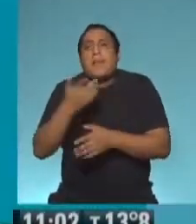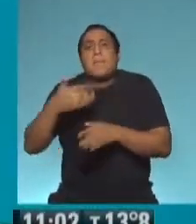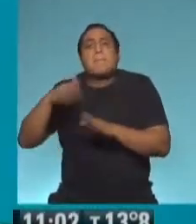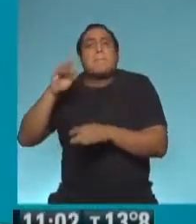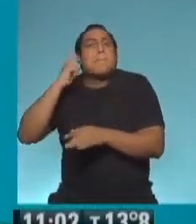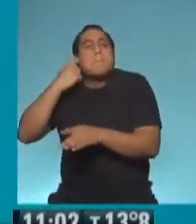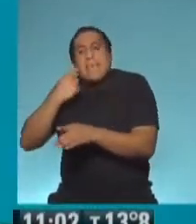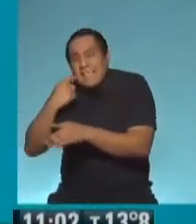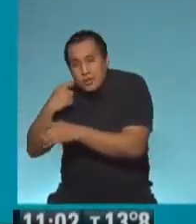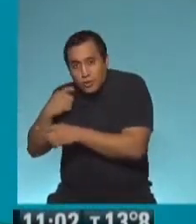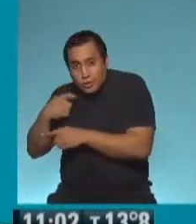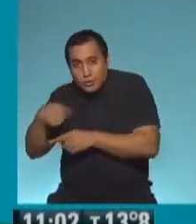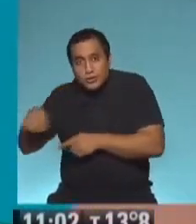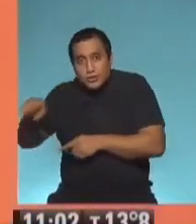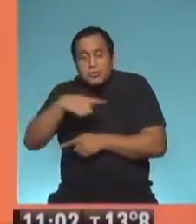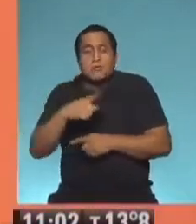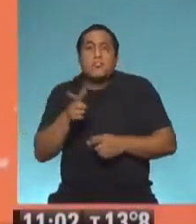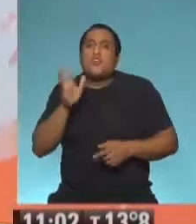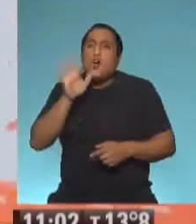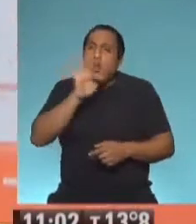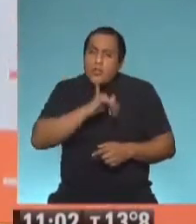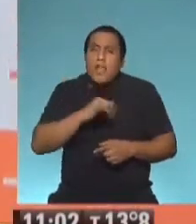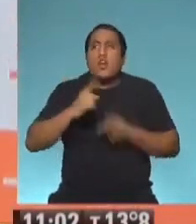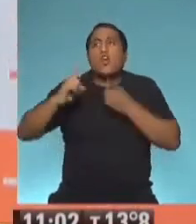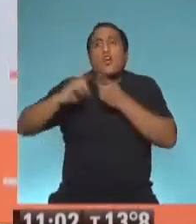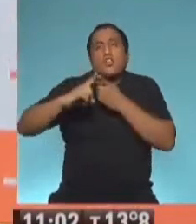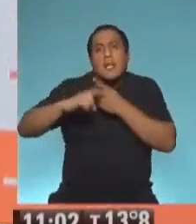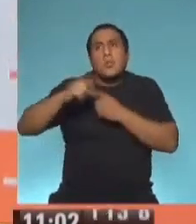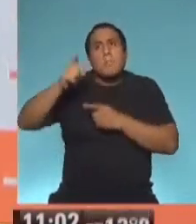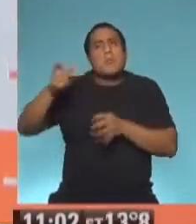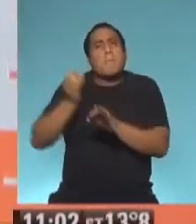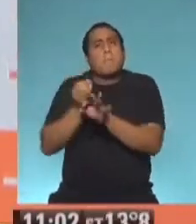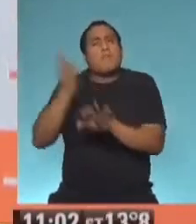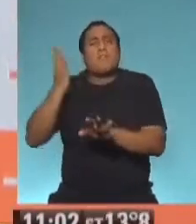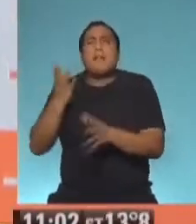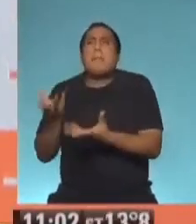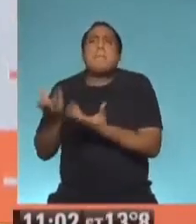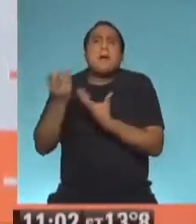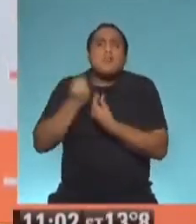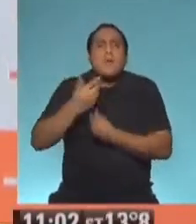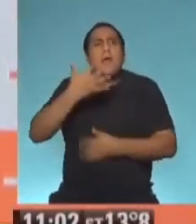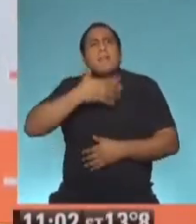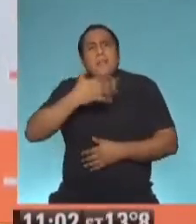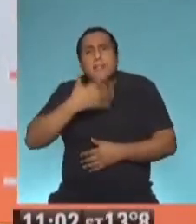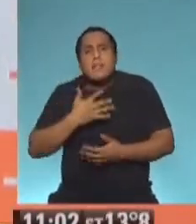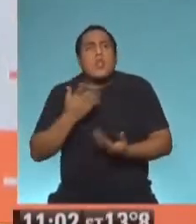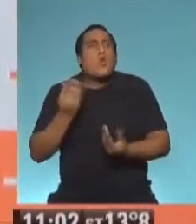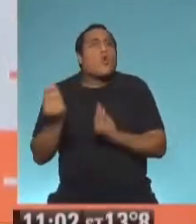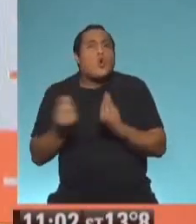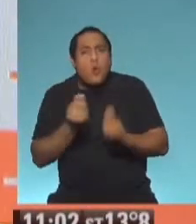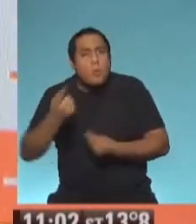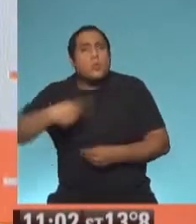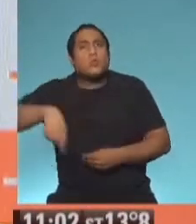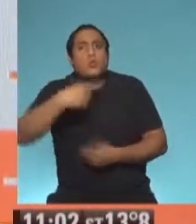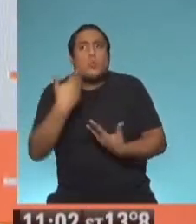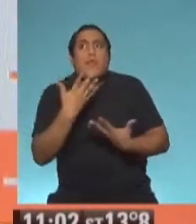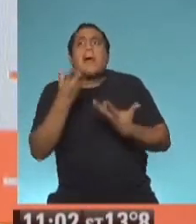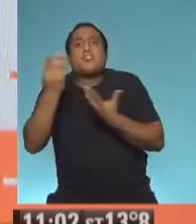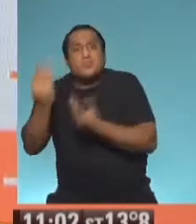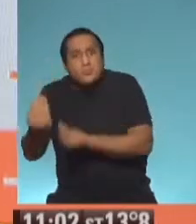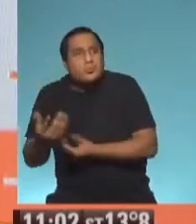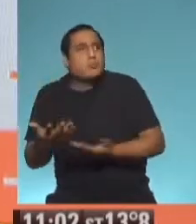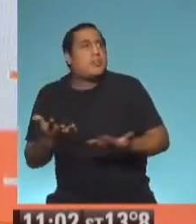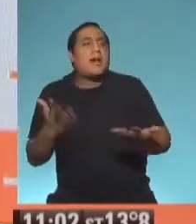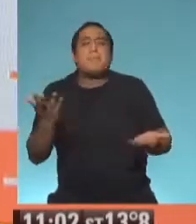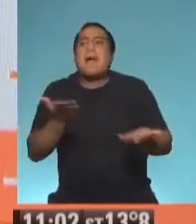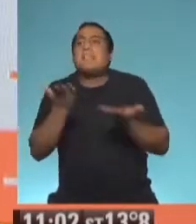mayores. Por eso cada día tomamos contacto con especialistas que nos ayudan a comprender de qué manera podemos colaborar,